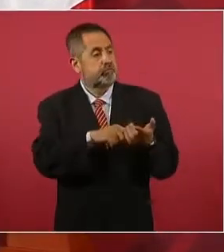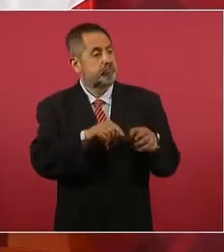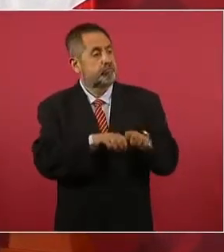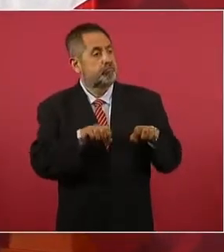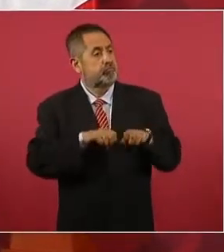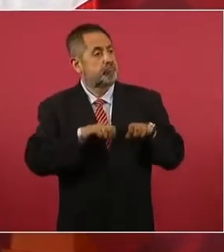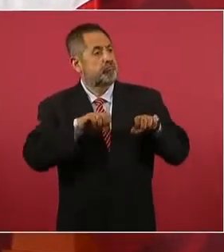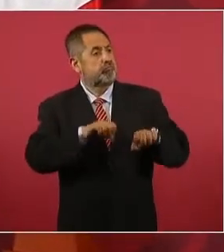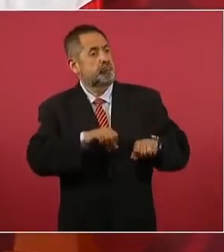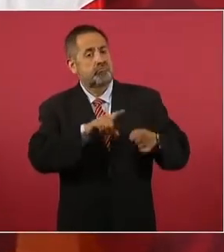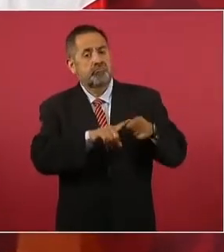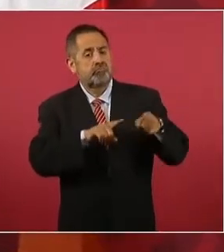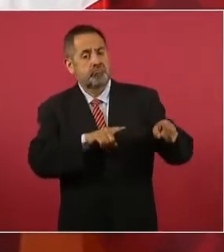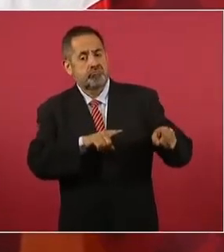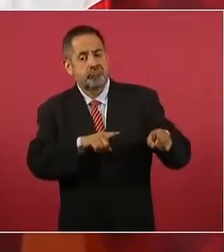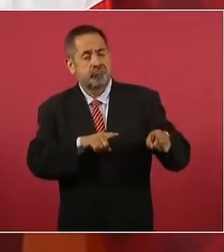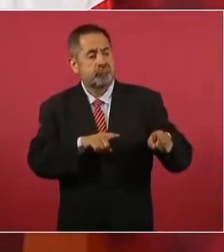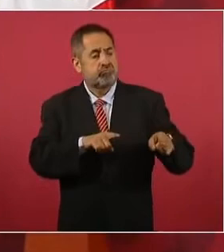tenían privilegios.